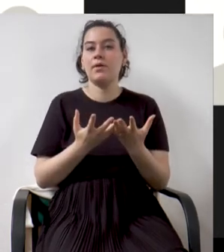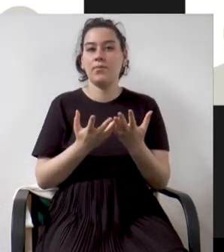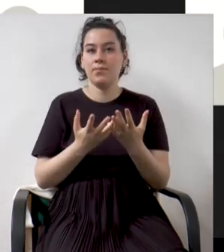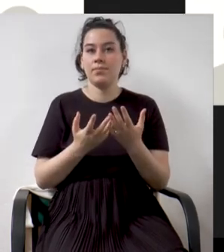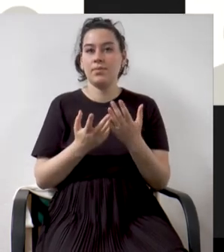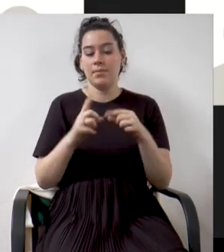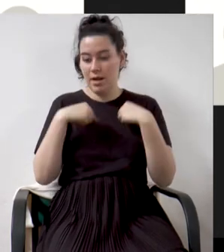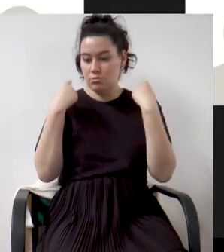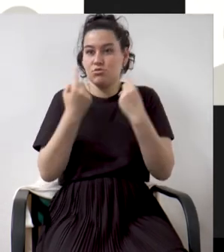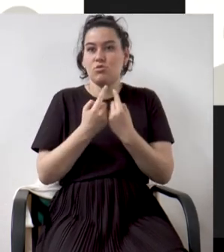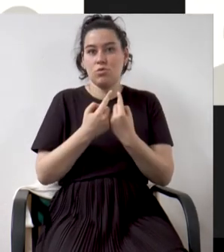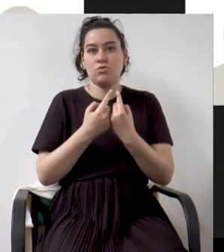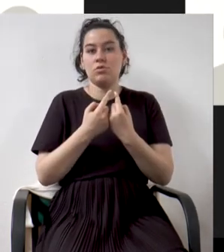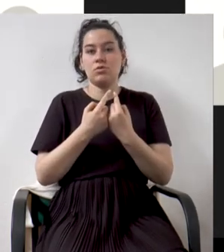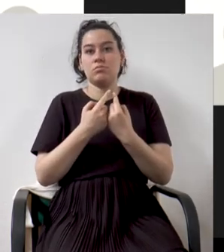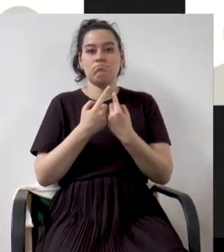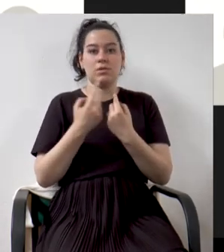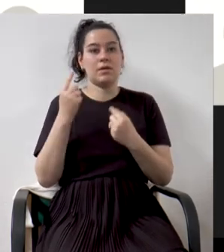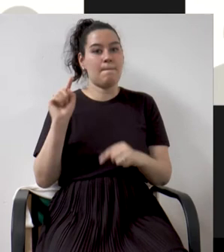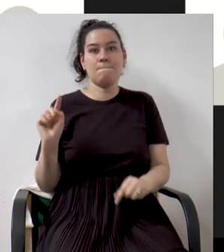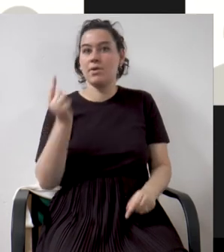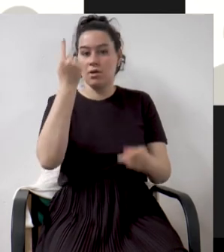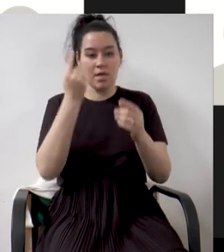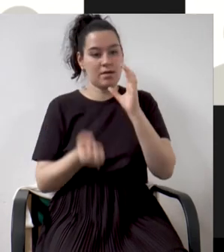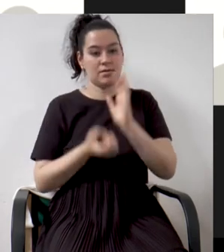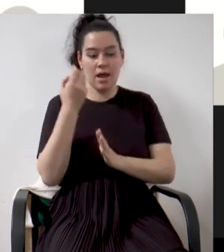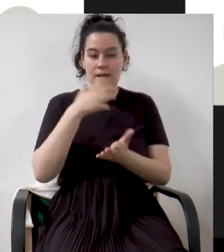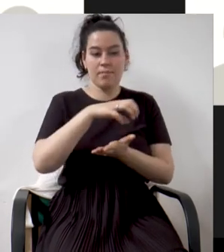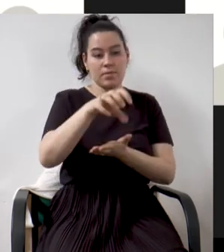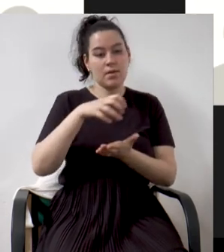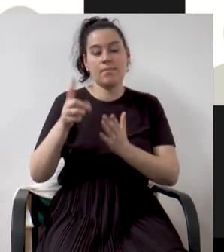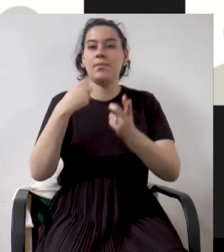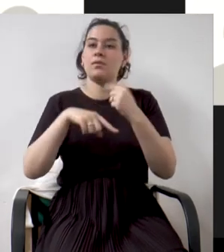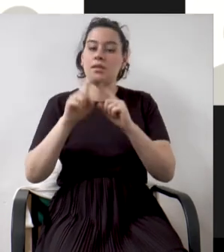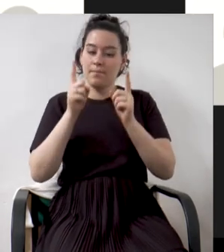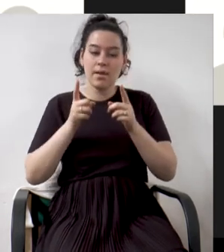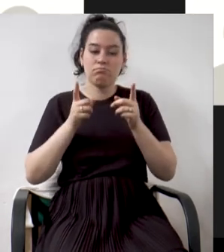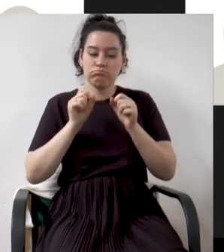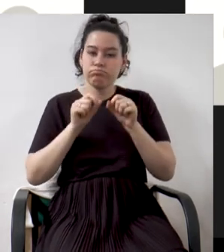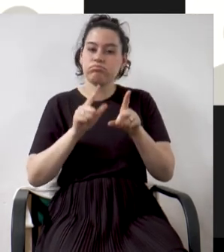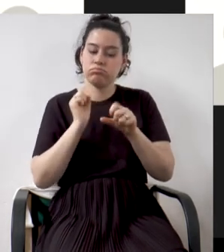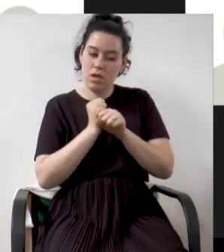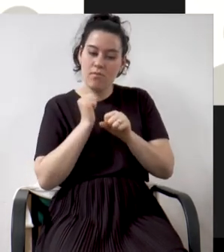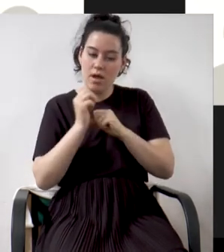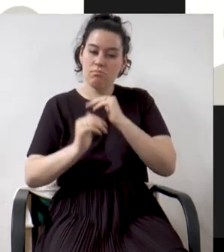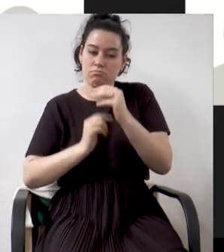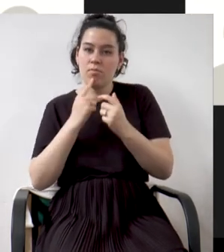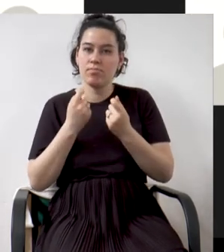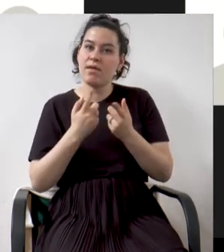hoy para nosotros es una debilidad no estar conformados como departamentos, tenemos que ese camino poder